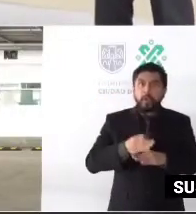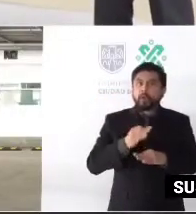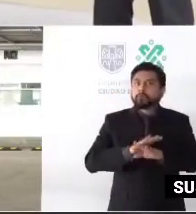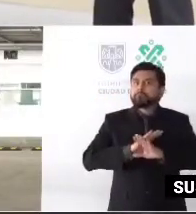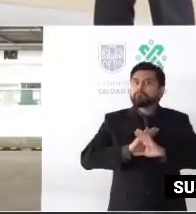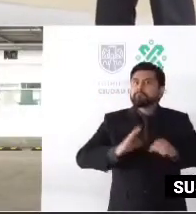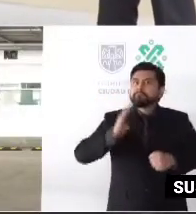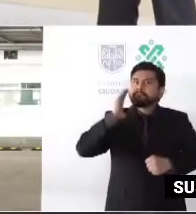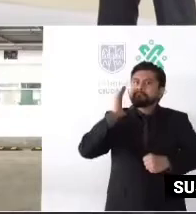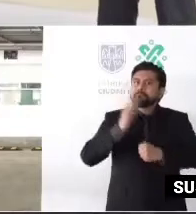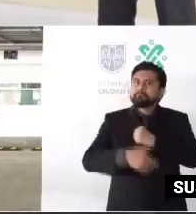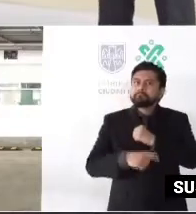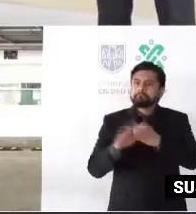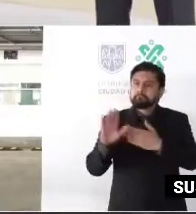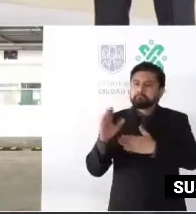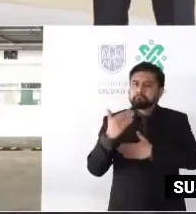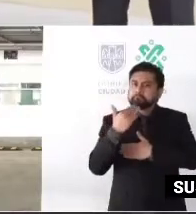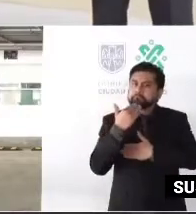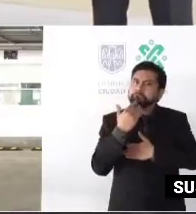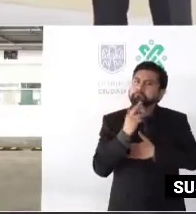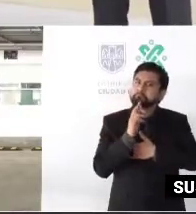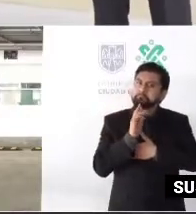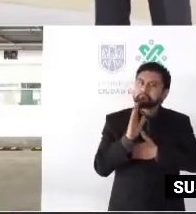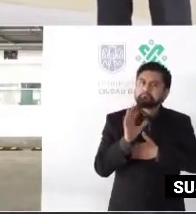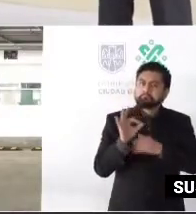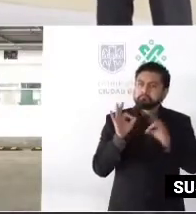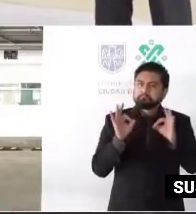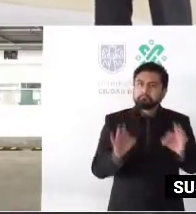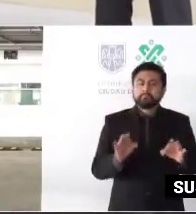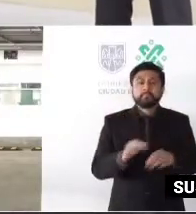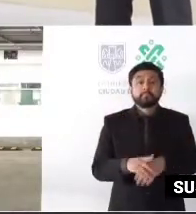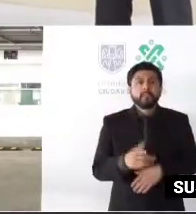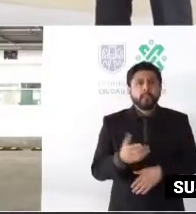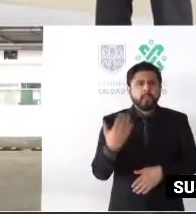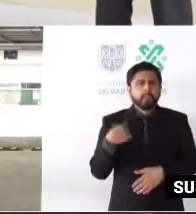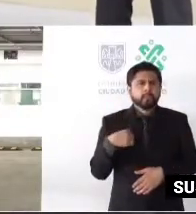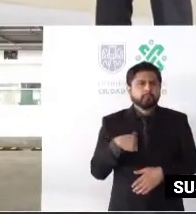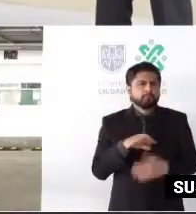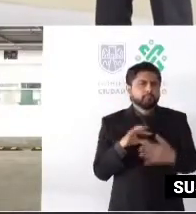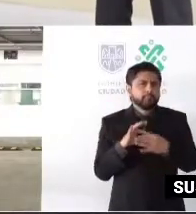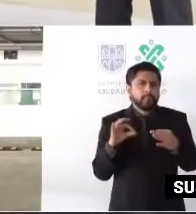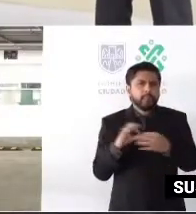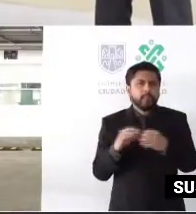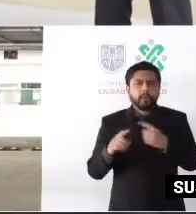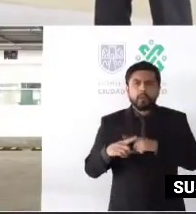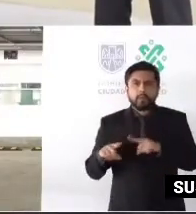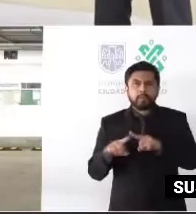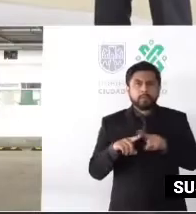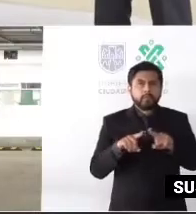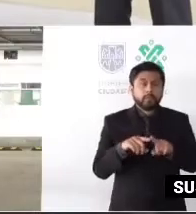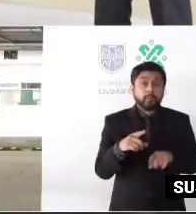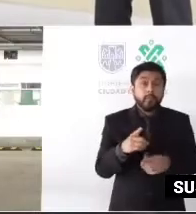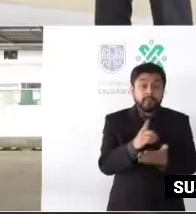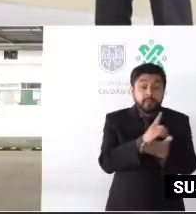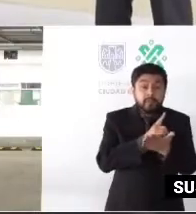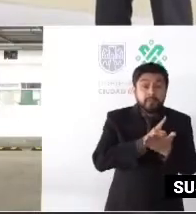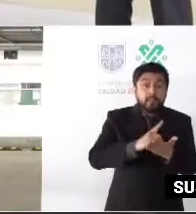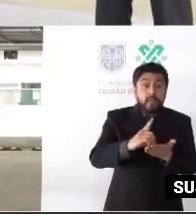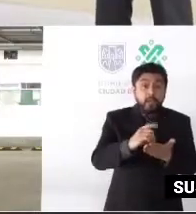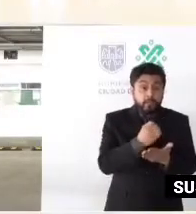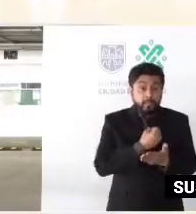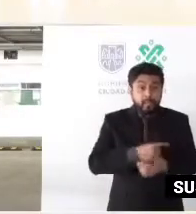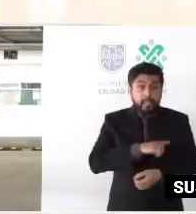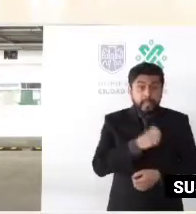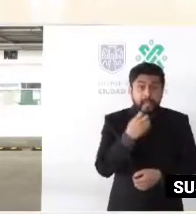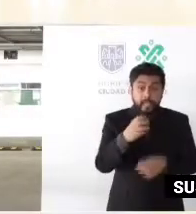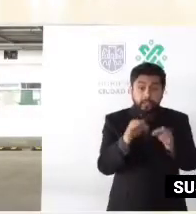cumplida, que además abona, como lo hemos señalado permanentemente, a la garantía del derecho a la salud. Va a ser